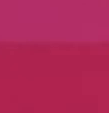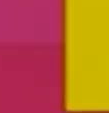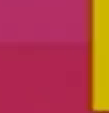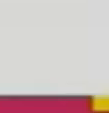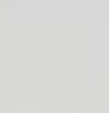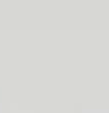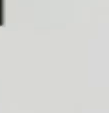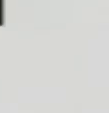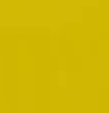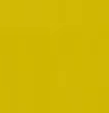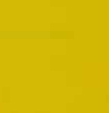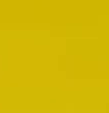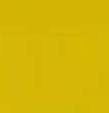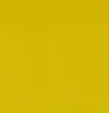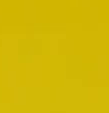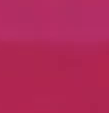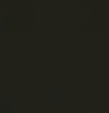Perfect.